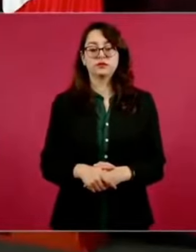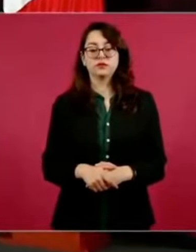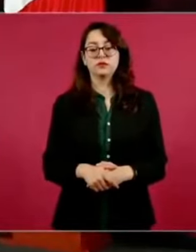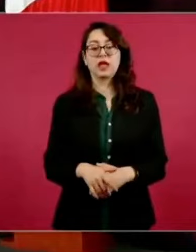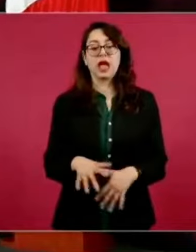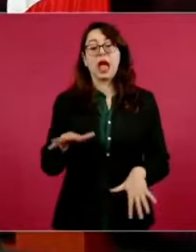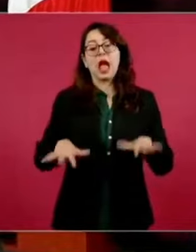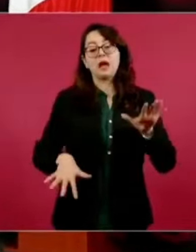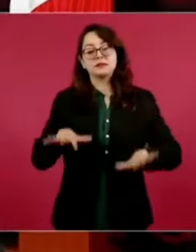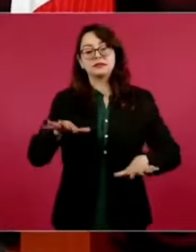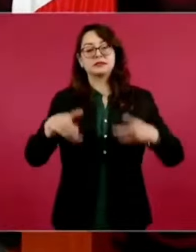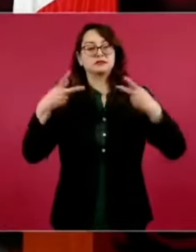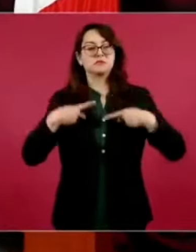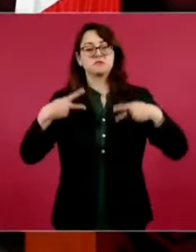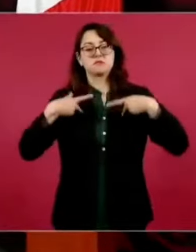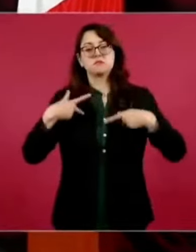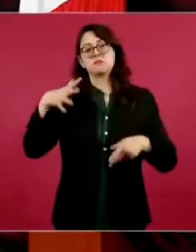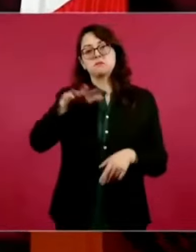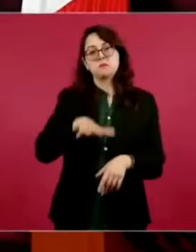colectivo